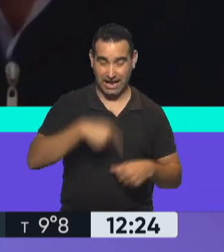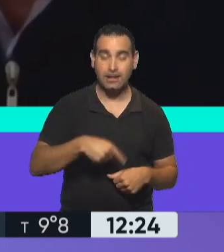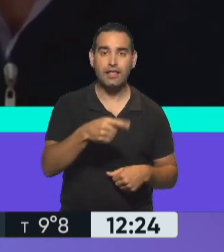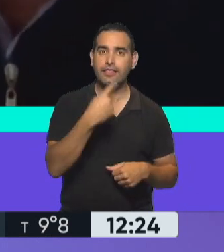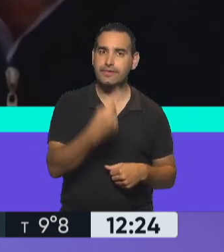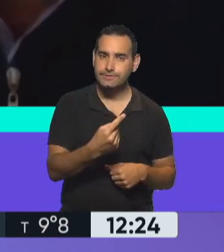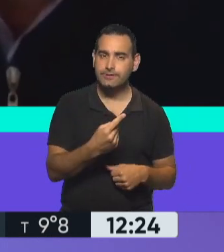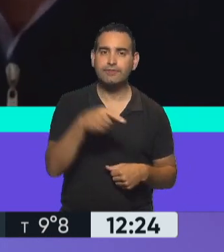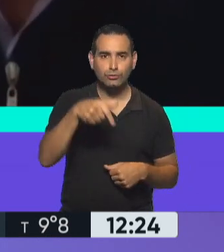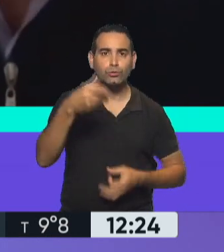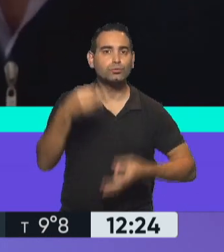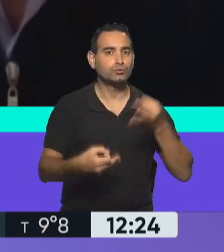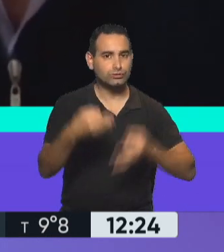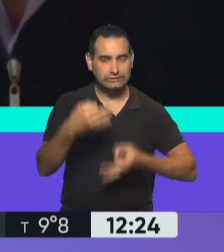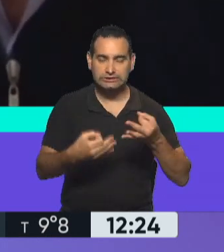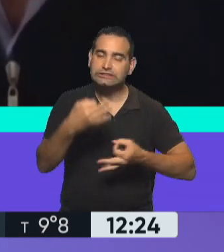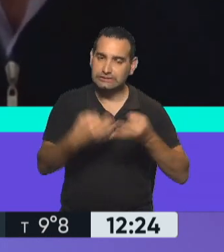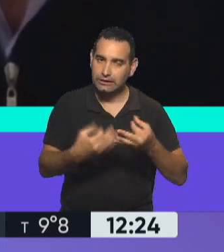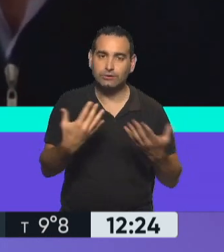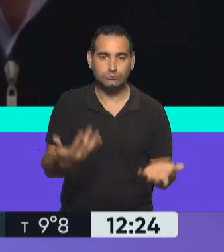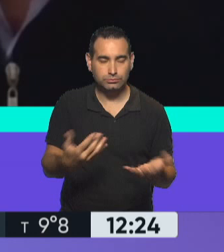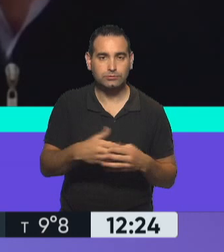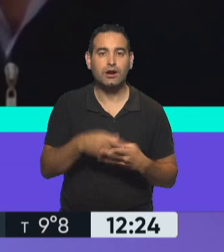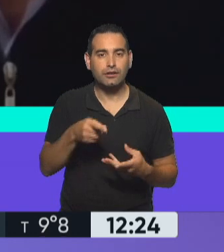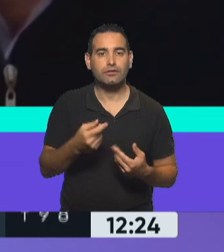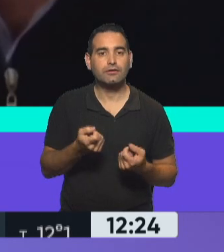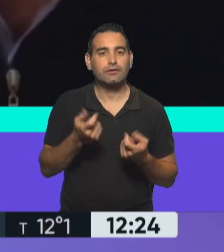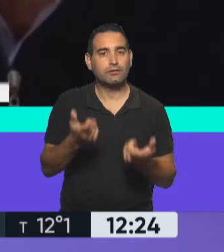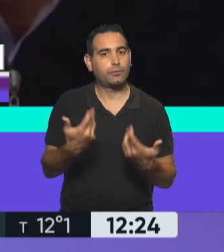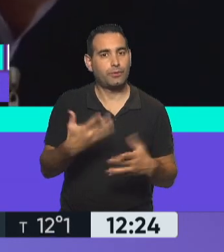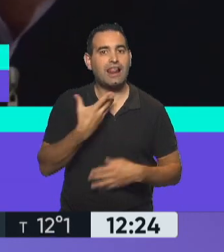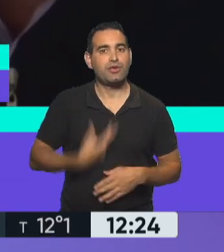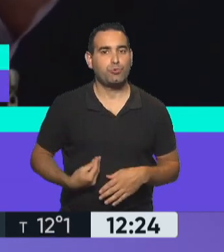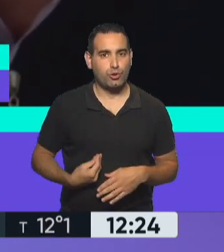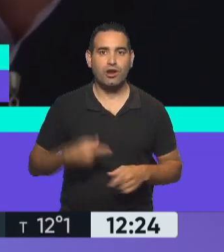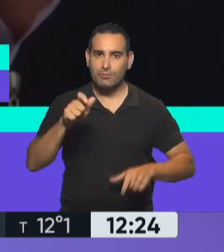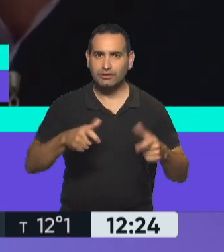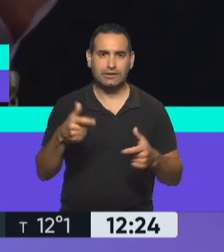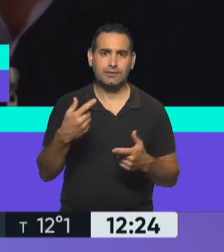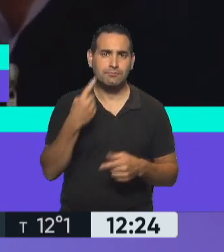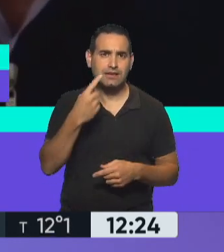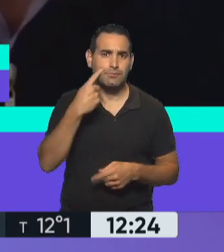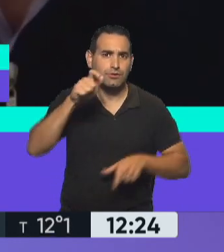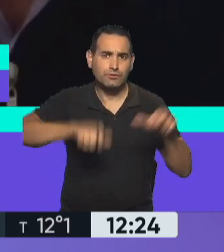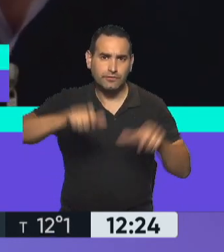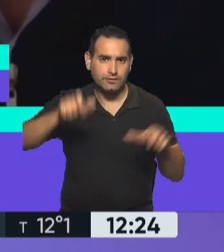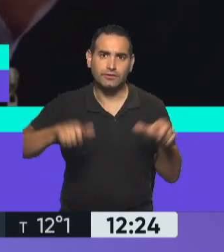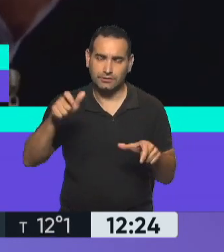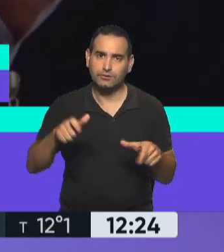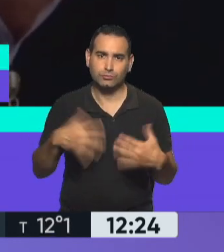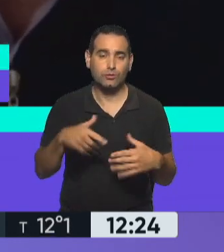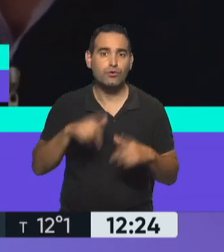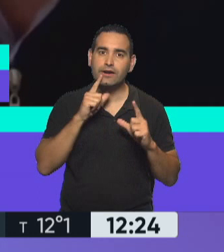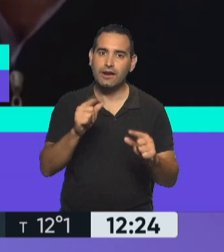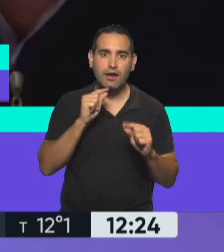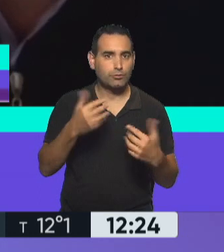es justicia, que esto es llevar un gran respiro a miles de compatriotas en un reclamo